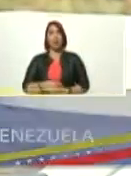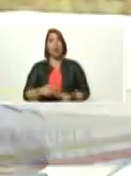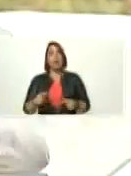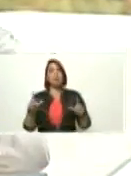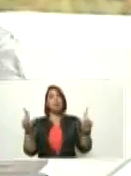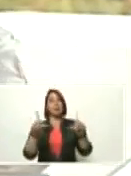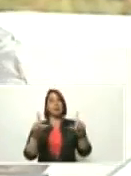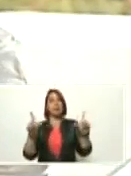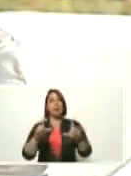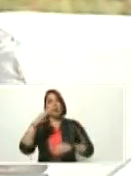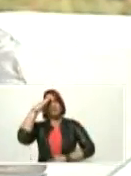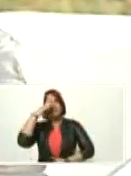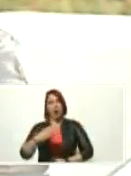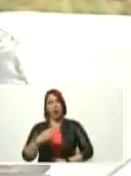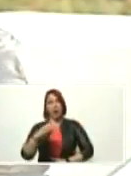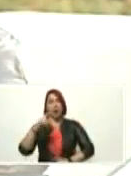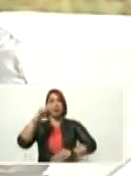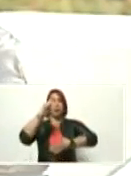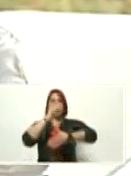a Telesur,